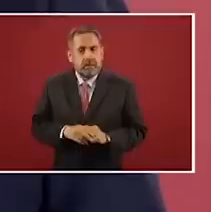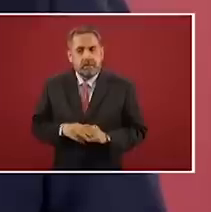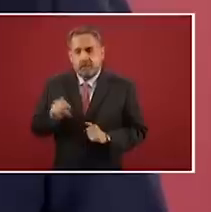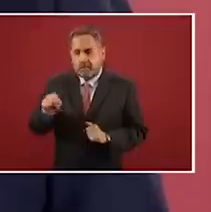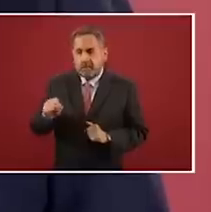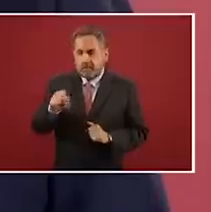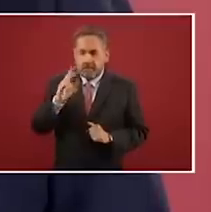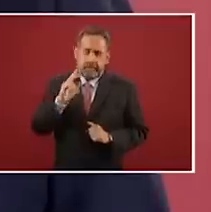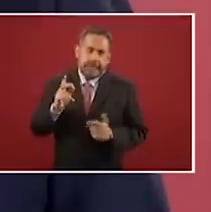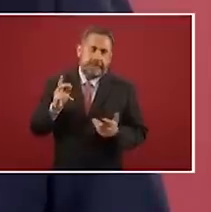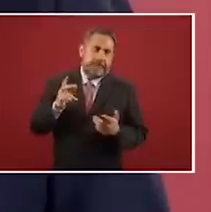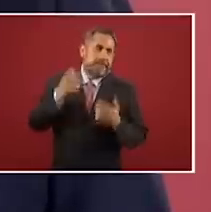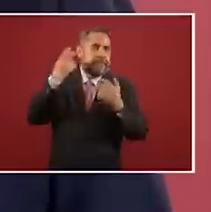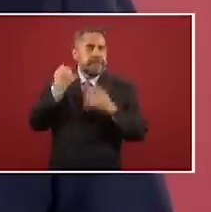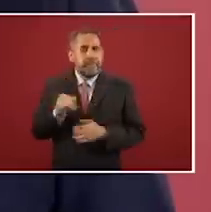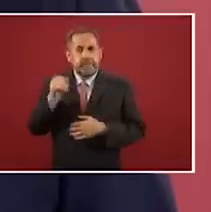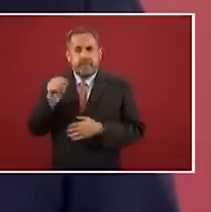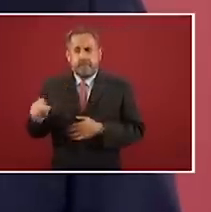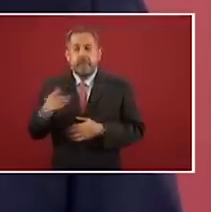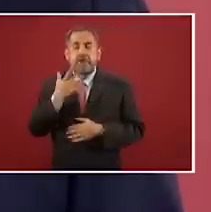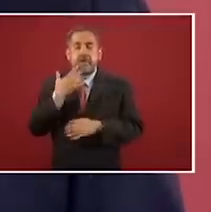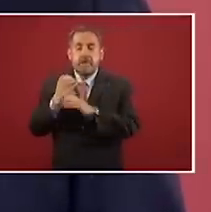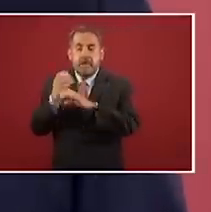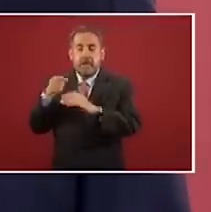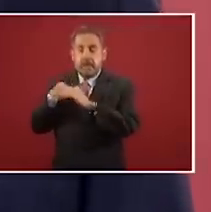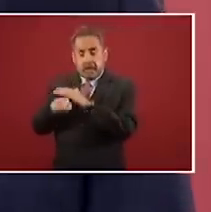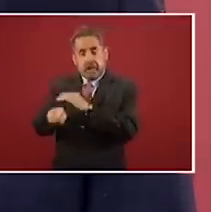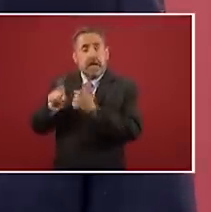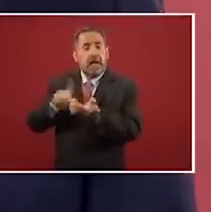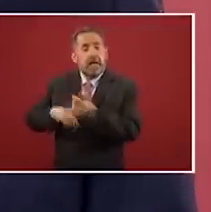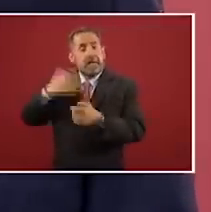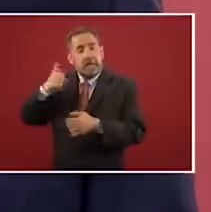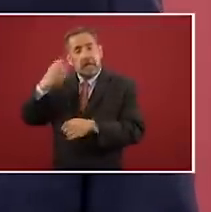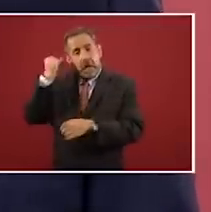una paradoja. Fue el gasoducto que se construyó